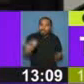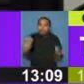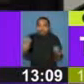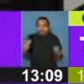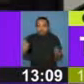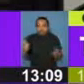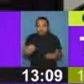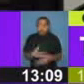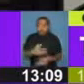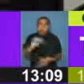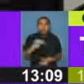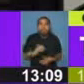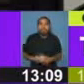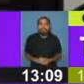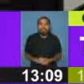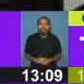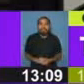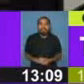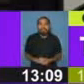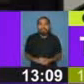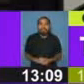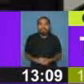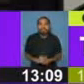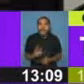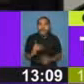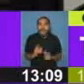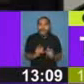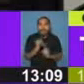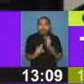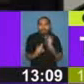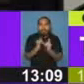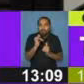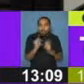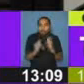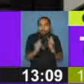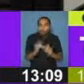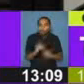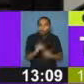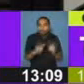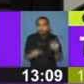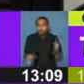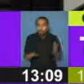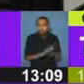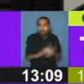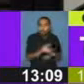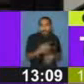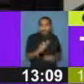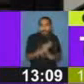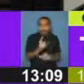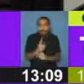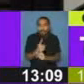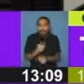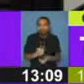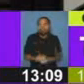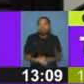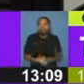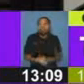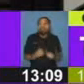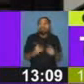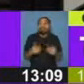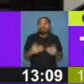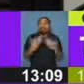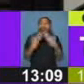que ya vamos a hacer algunos anuncios respecto de la primaria eh Muchísimas gracias al